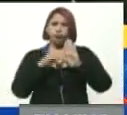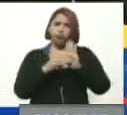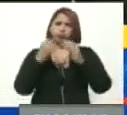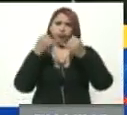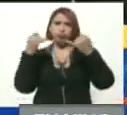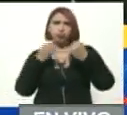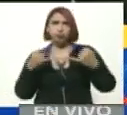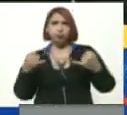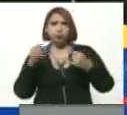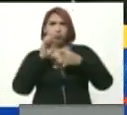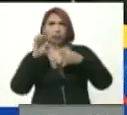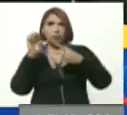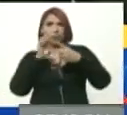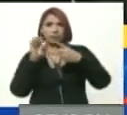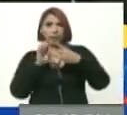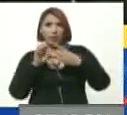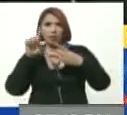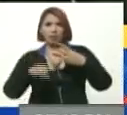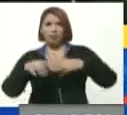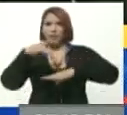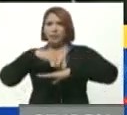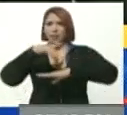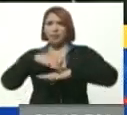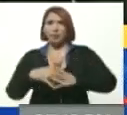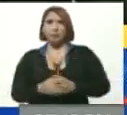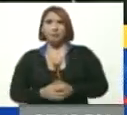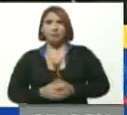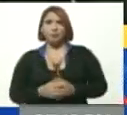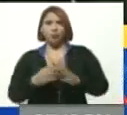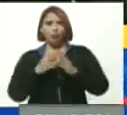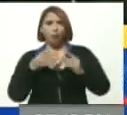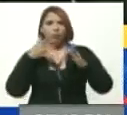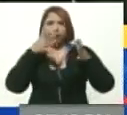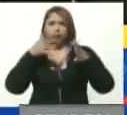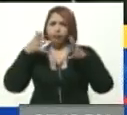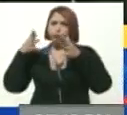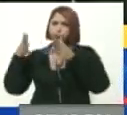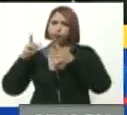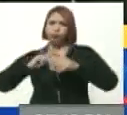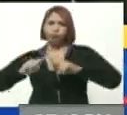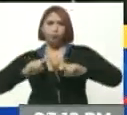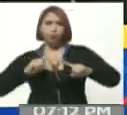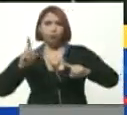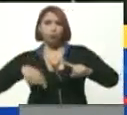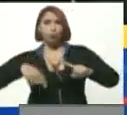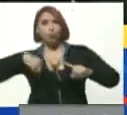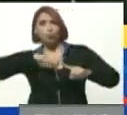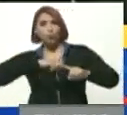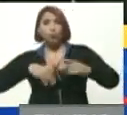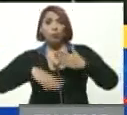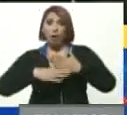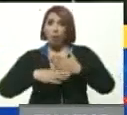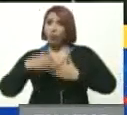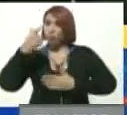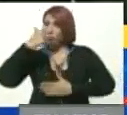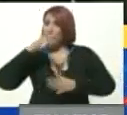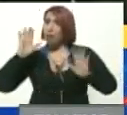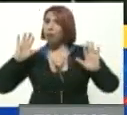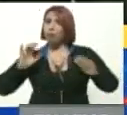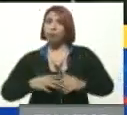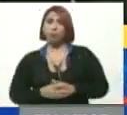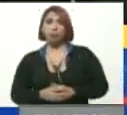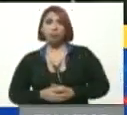líneas estratégicas, tácticas, con todas las orientaciones, y nosotros vamos en serio.